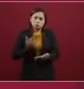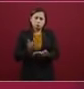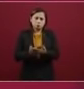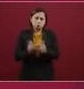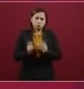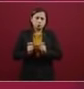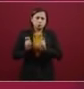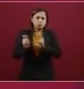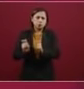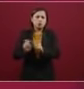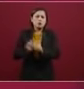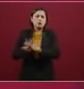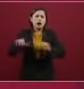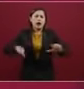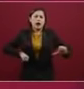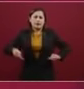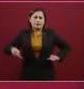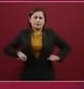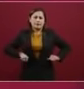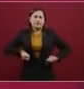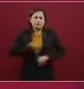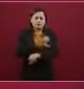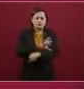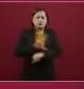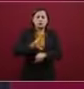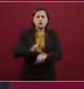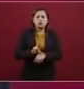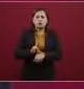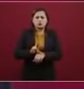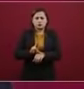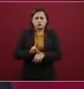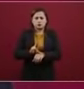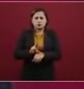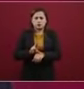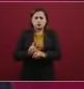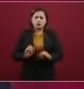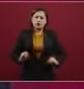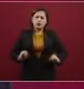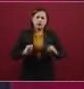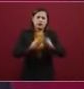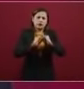manera específica en la Coordinación Operativa Interinstitucional